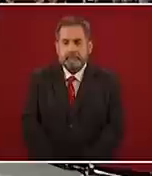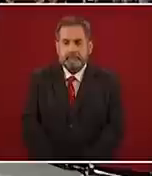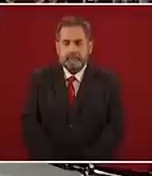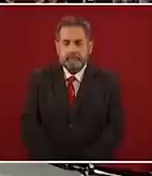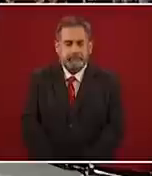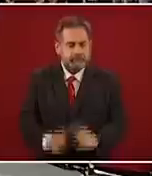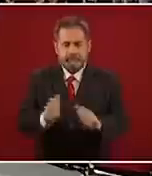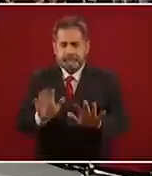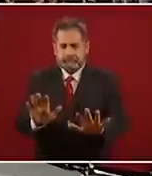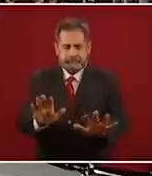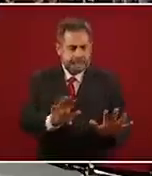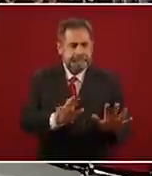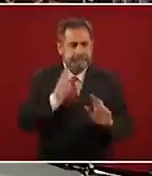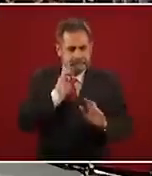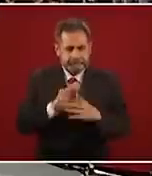A ver,